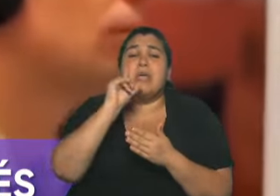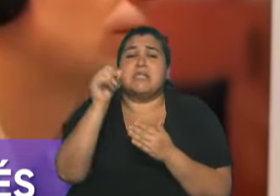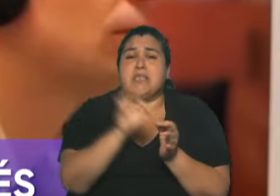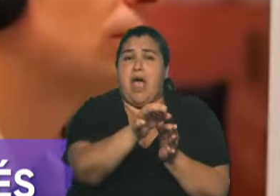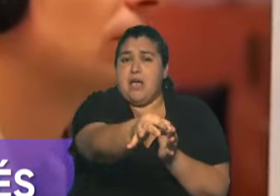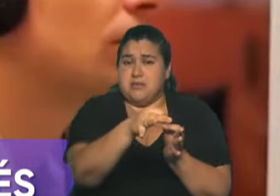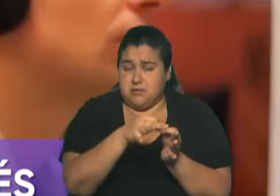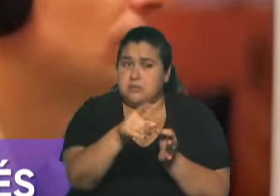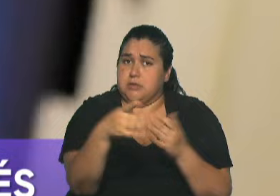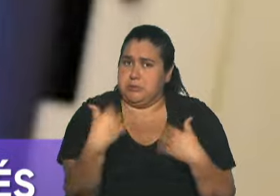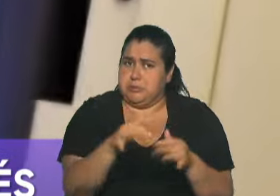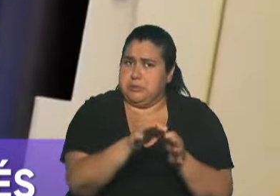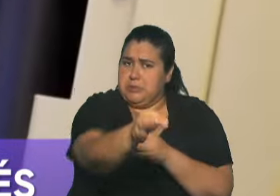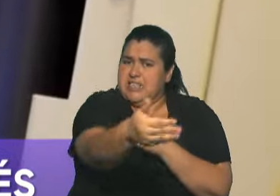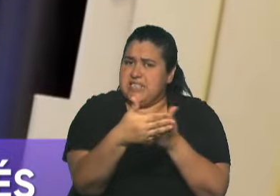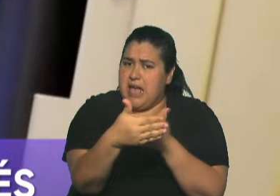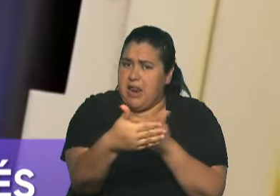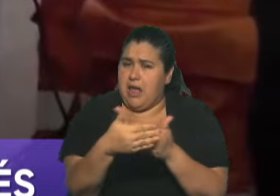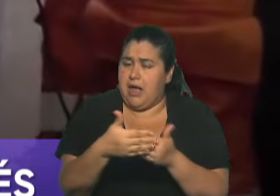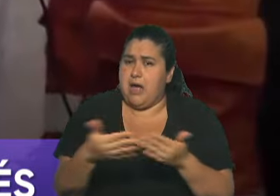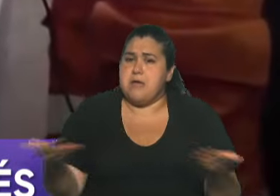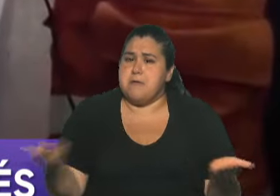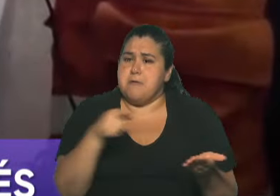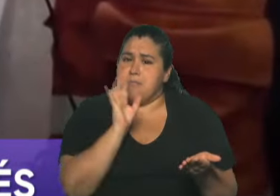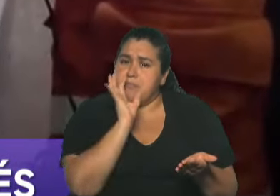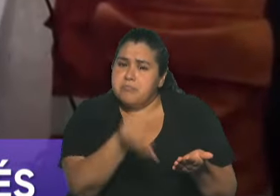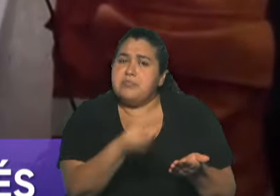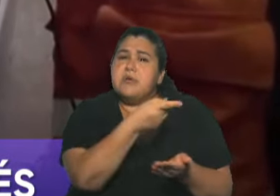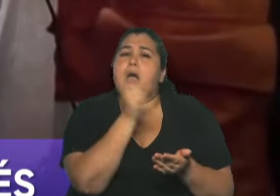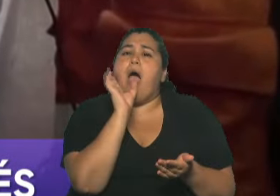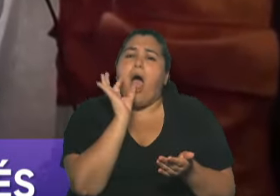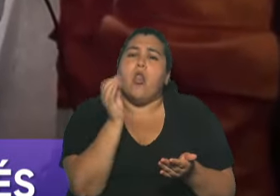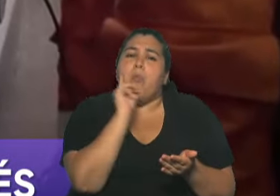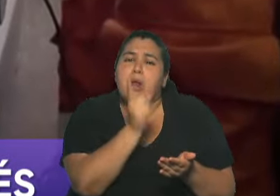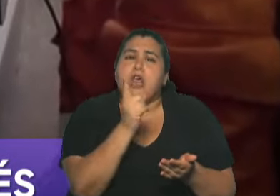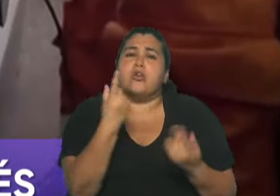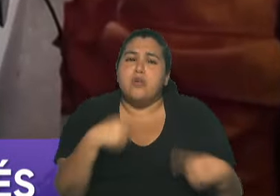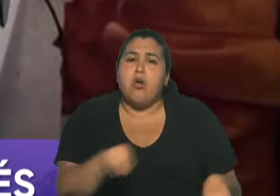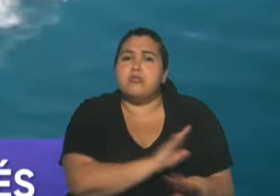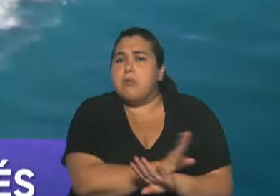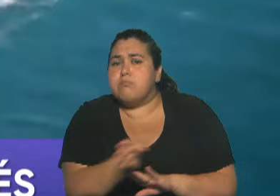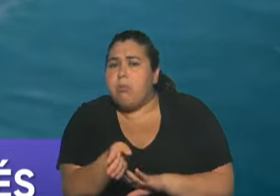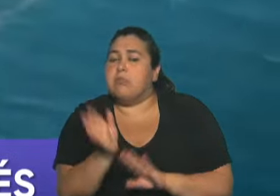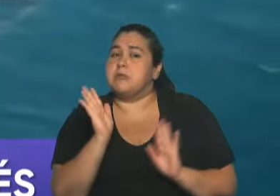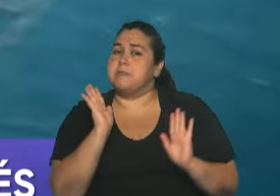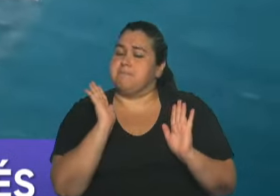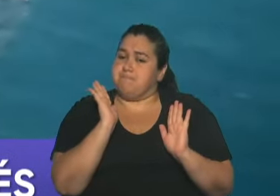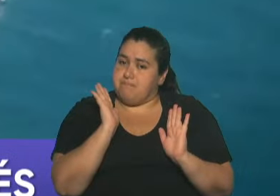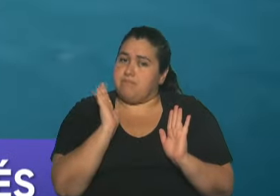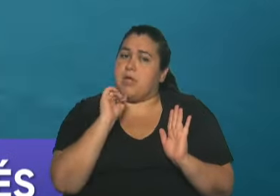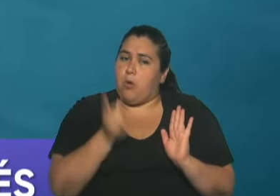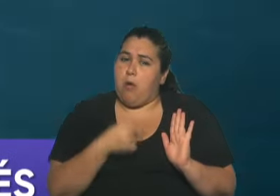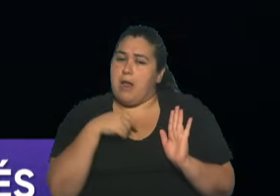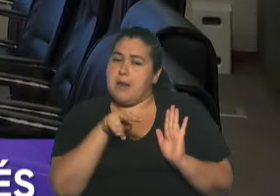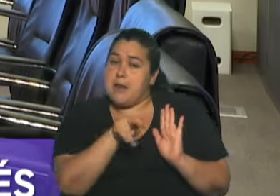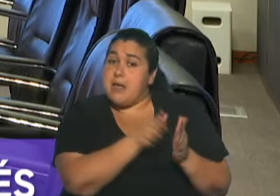exclusiva una distancia importante no Habiendo en este caso una causa de fuerza mayor que ameriten el ingreso a la zona económica quiero destacar que respecto a